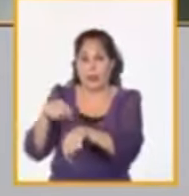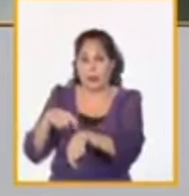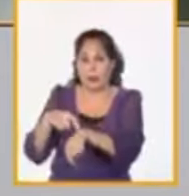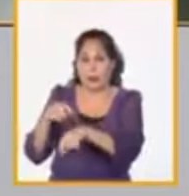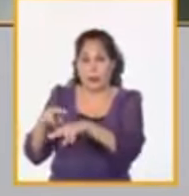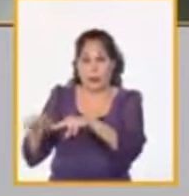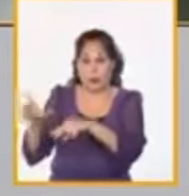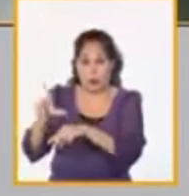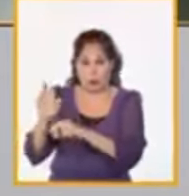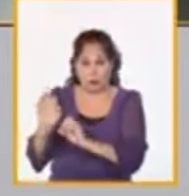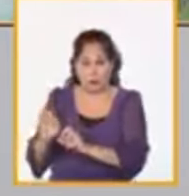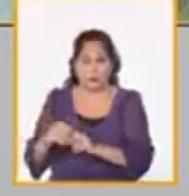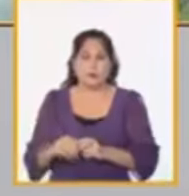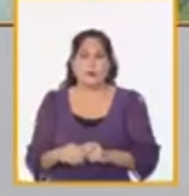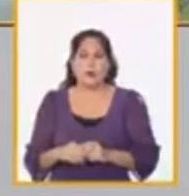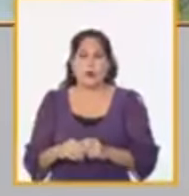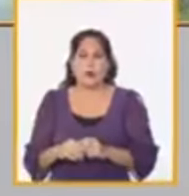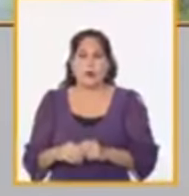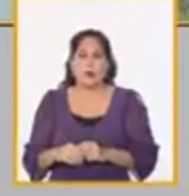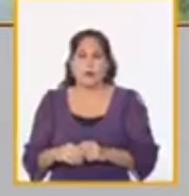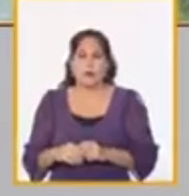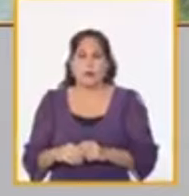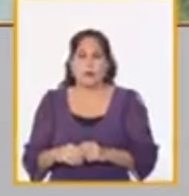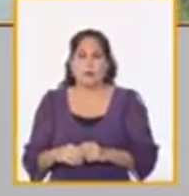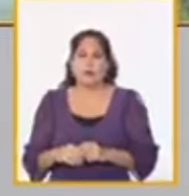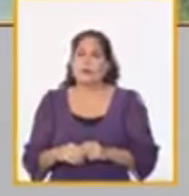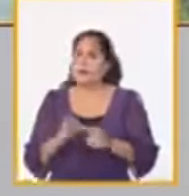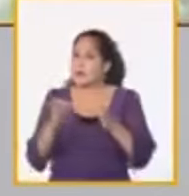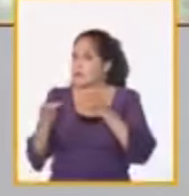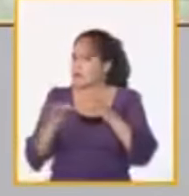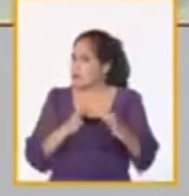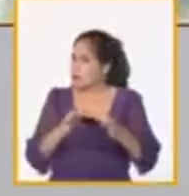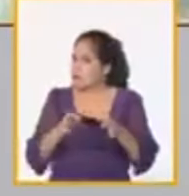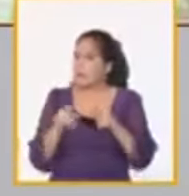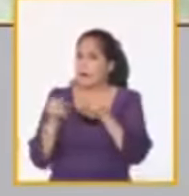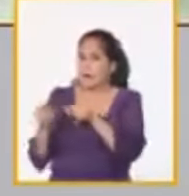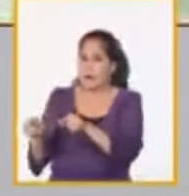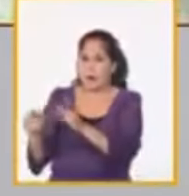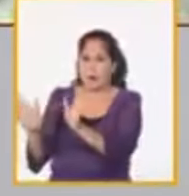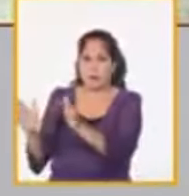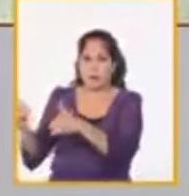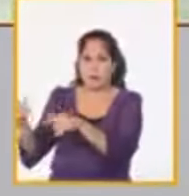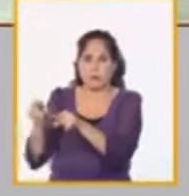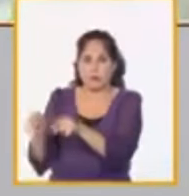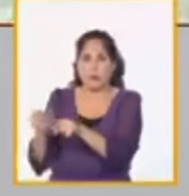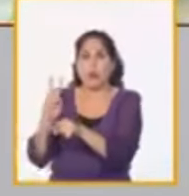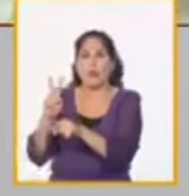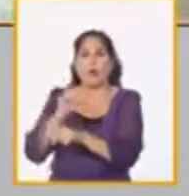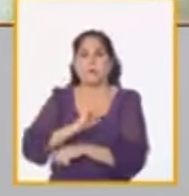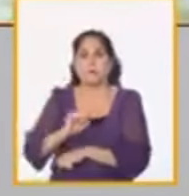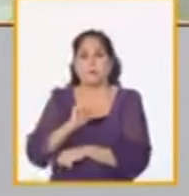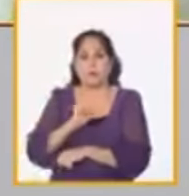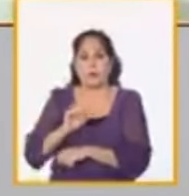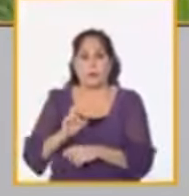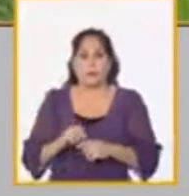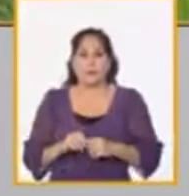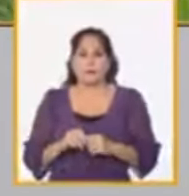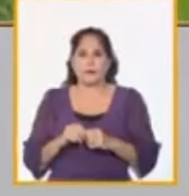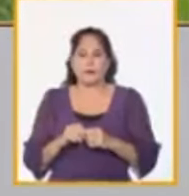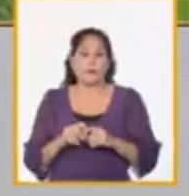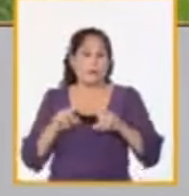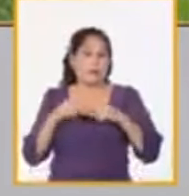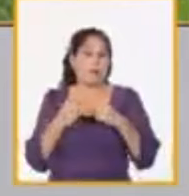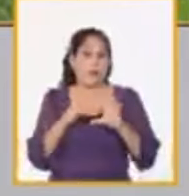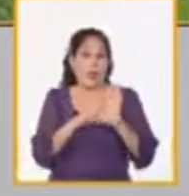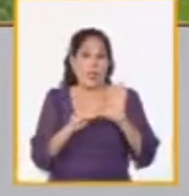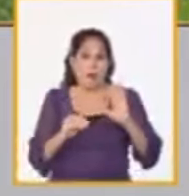en el trabajo, que está funcionando con la balsa, con dos equipos de bombeo. Está muy bajita Jibara,